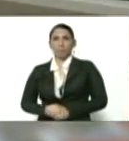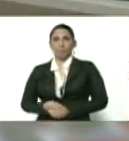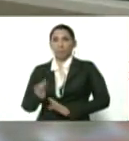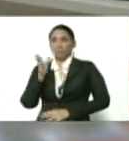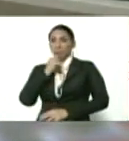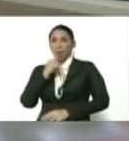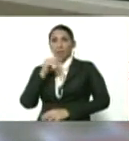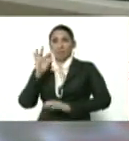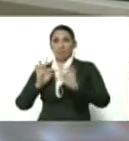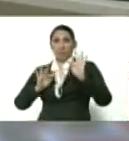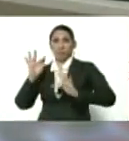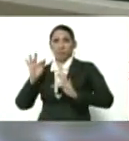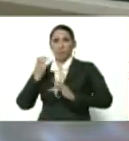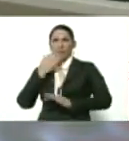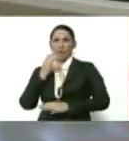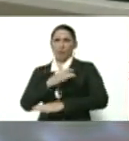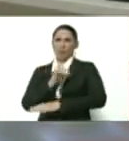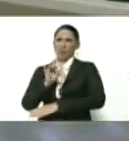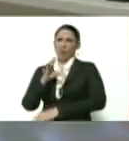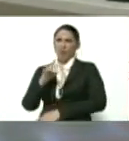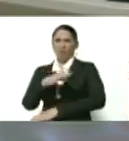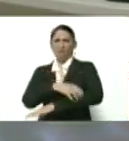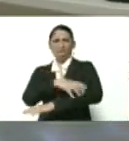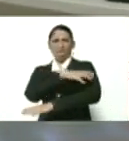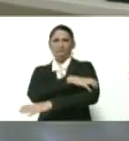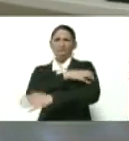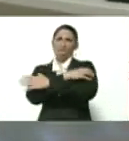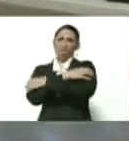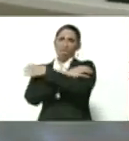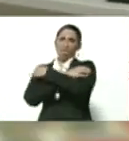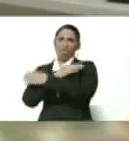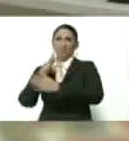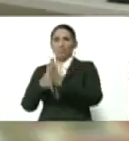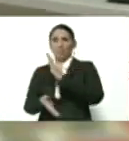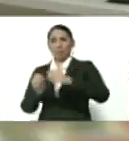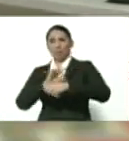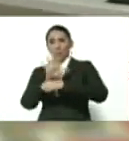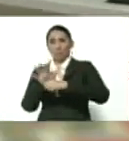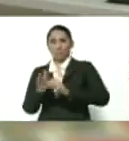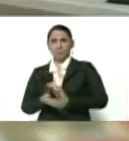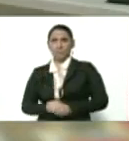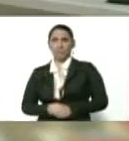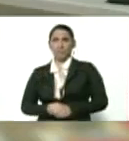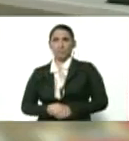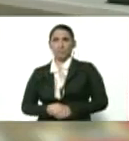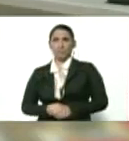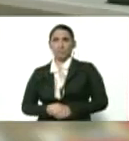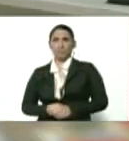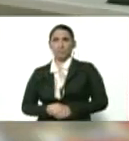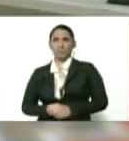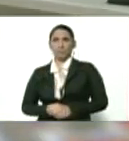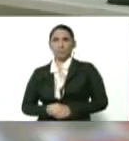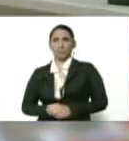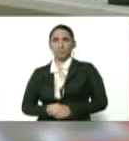evidencias físicas de padecimiento relacionado al COVID-19. Perdón.